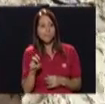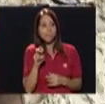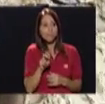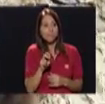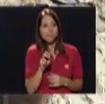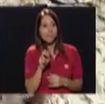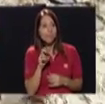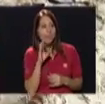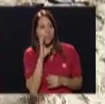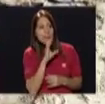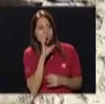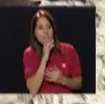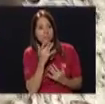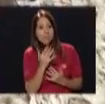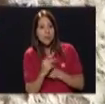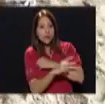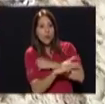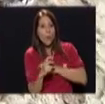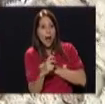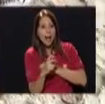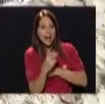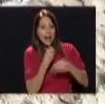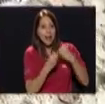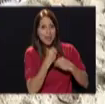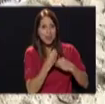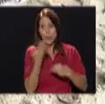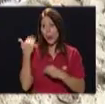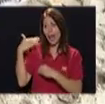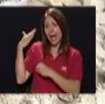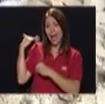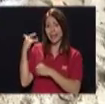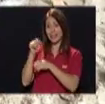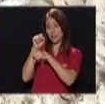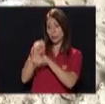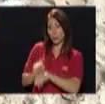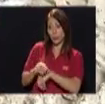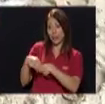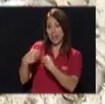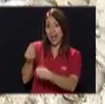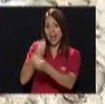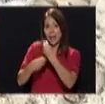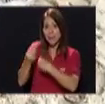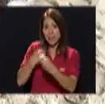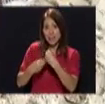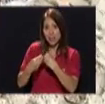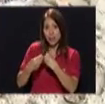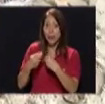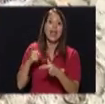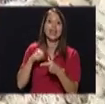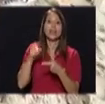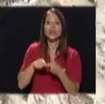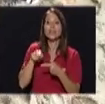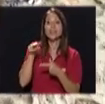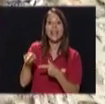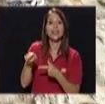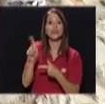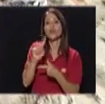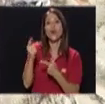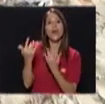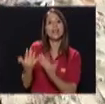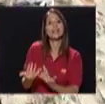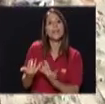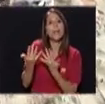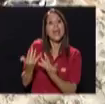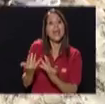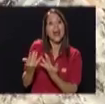el alimento. Históricamente se tenía la costumbre de alimentarlos, entonces ya ellos no buscan, no